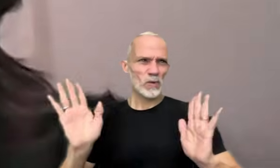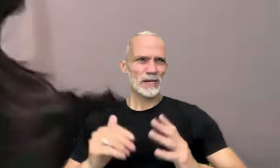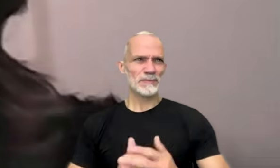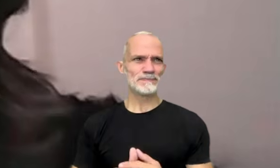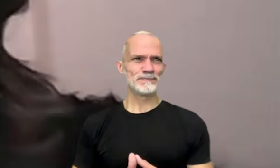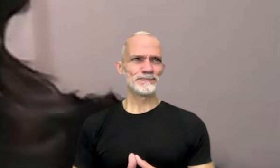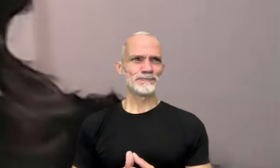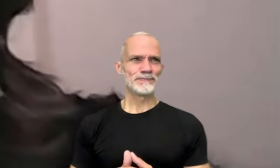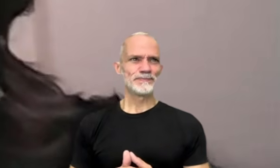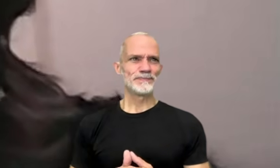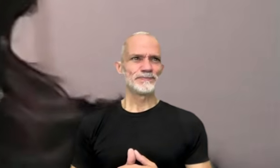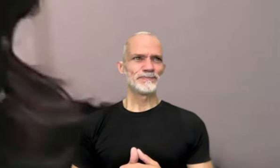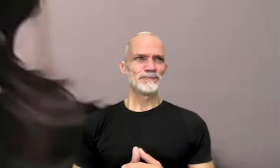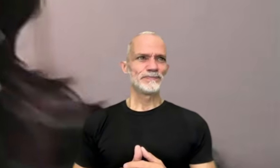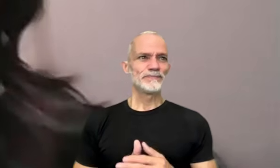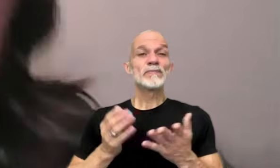ustedes.